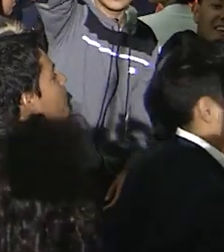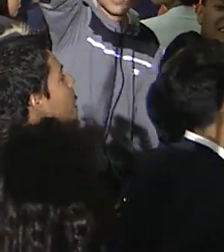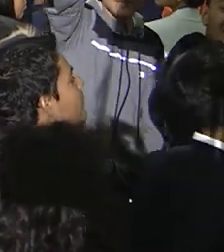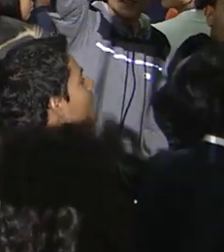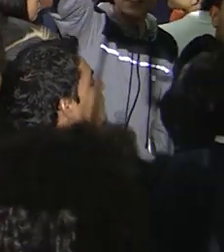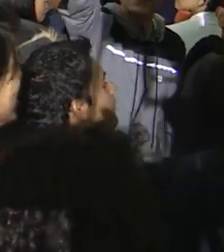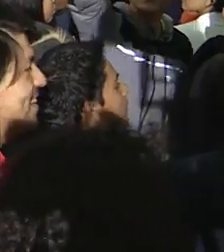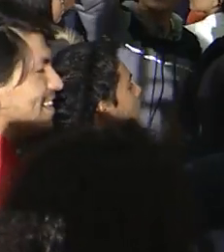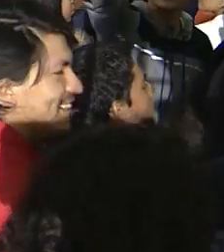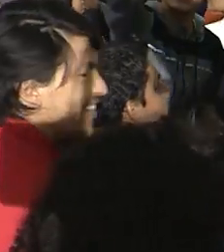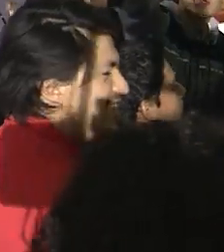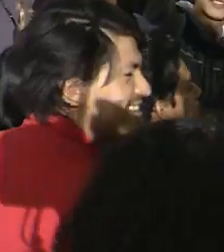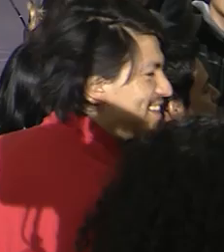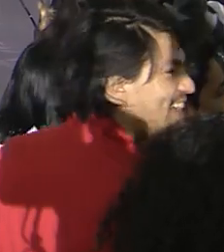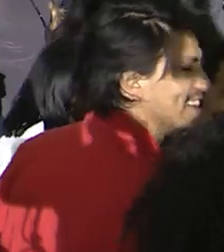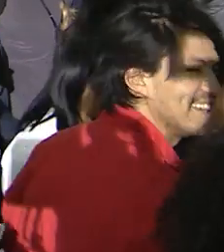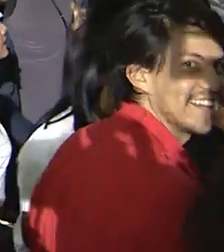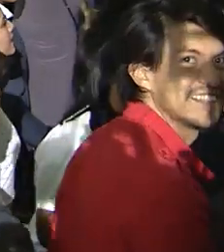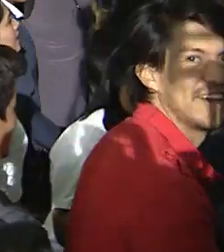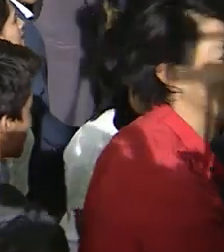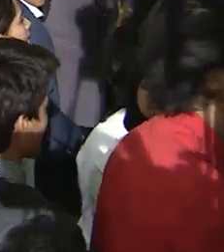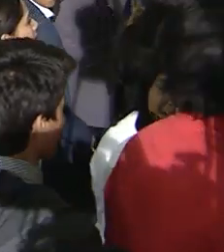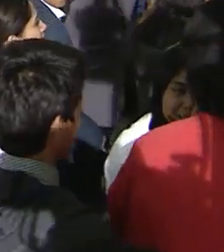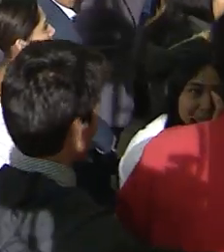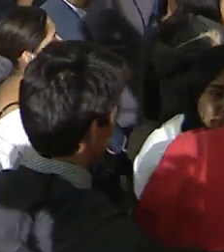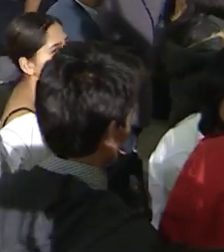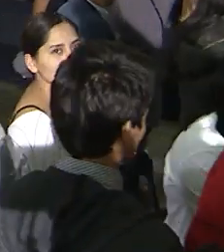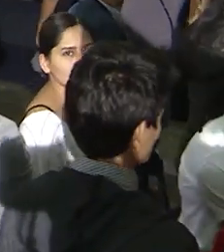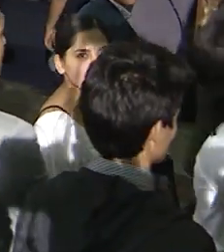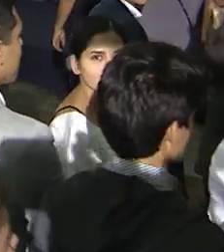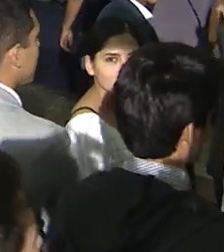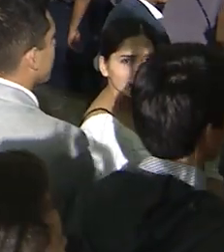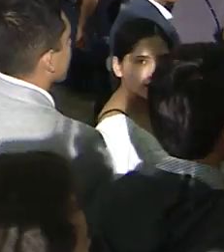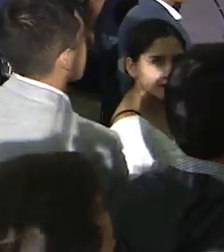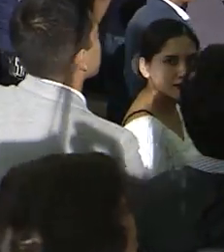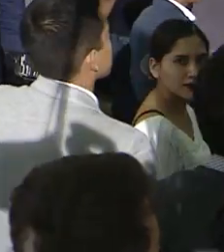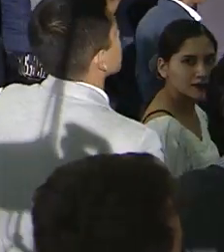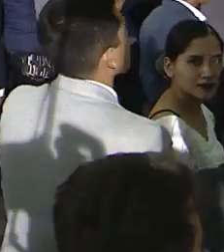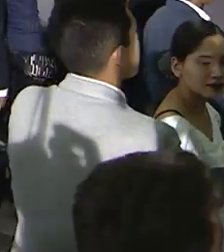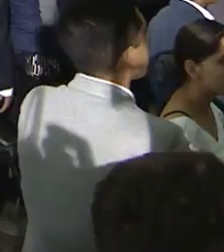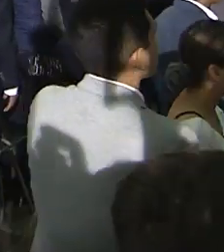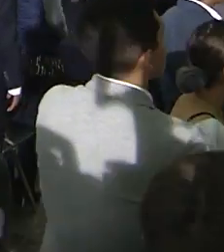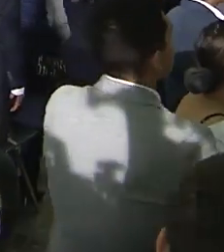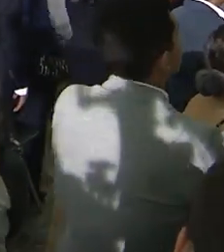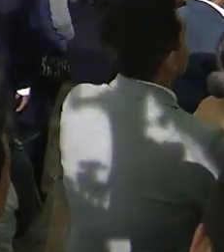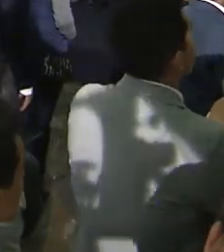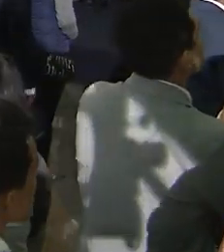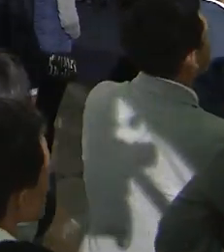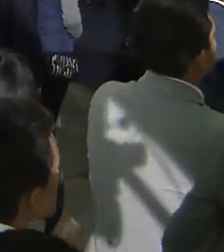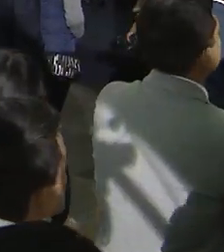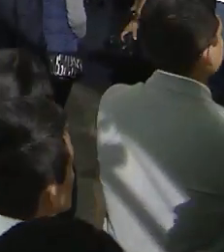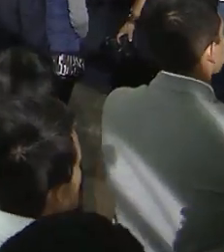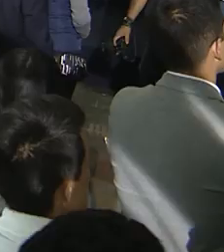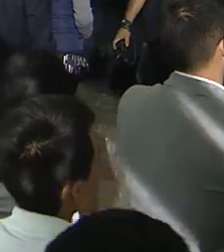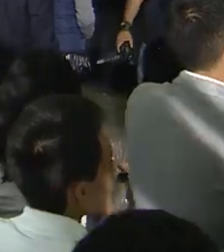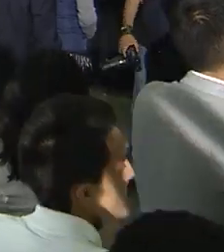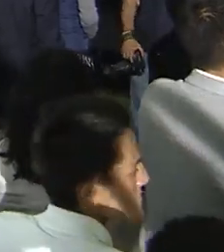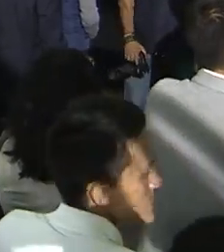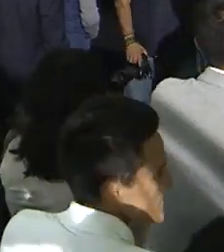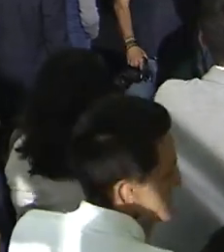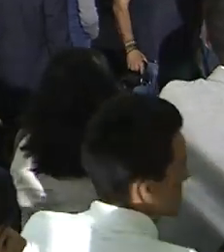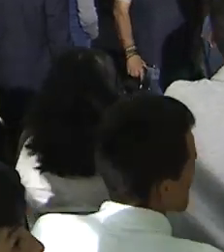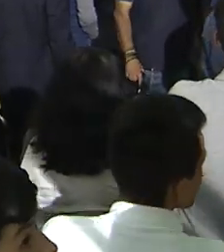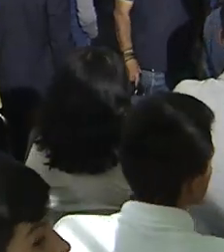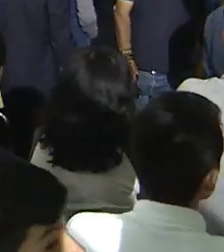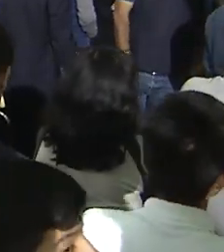prepa 9 que es de nuevo ingreso también estará presente dando su discurso social esta naranja islas